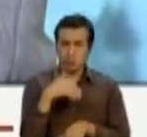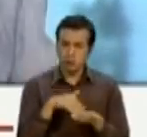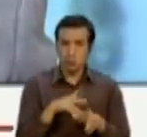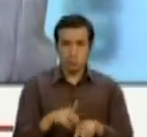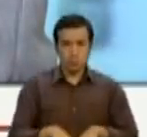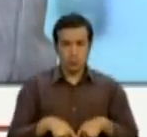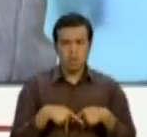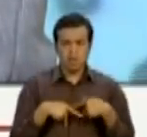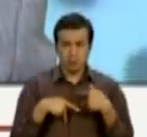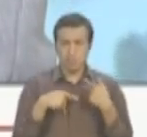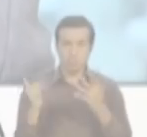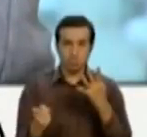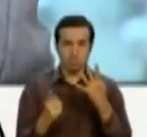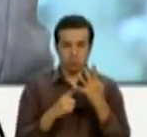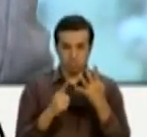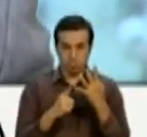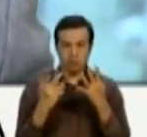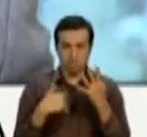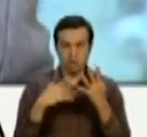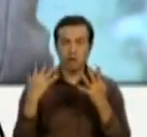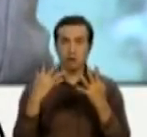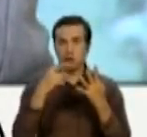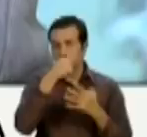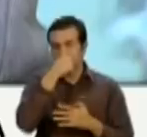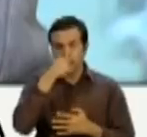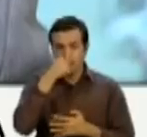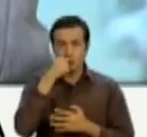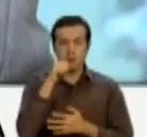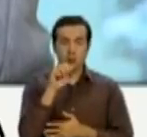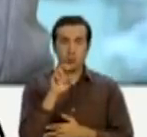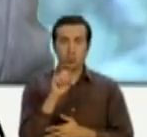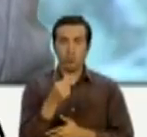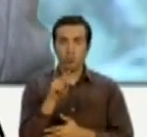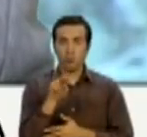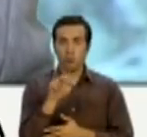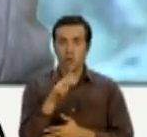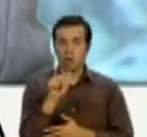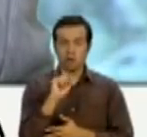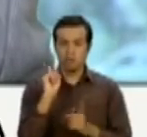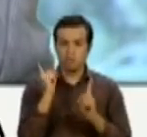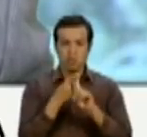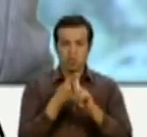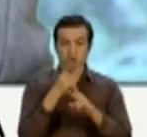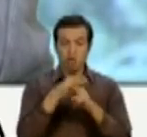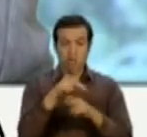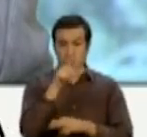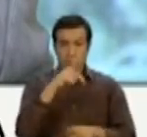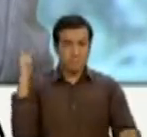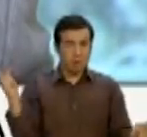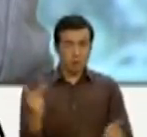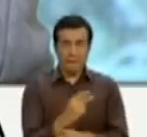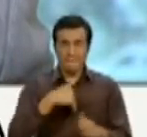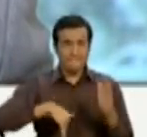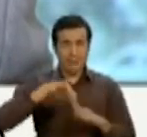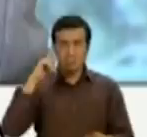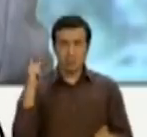la vida de nuestros compatriotas. Hemos incluido al narcoterrorista alias Huacho, primero en la lista de los más buscados del